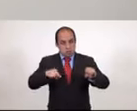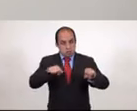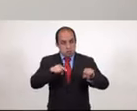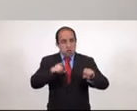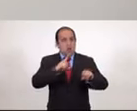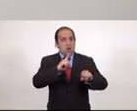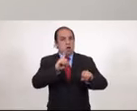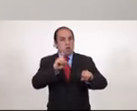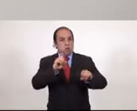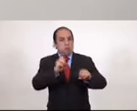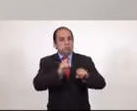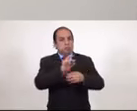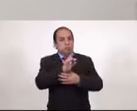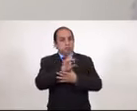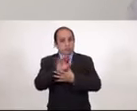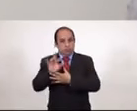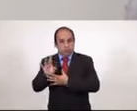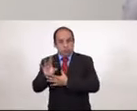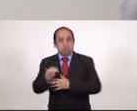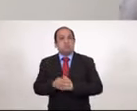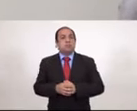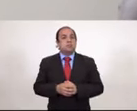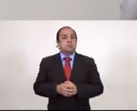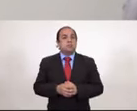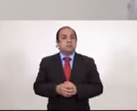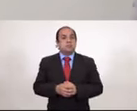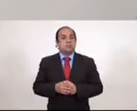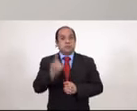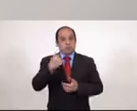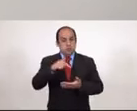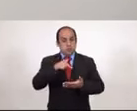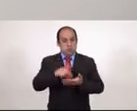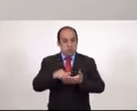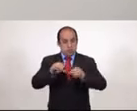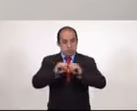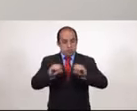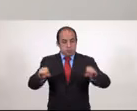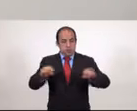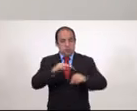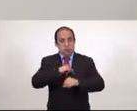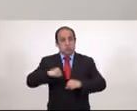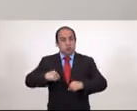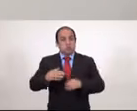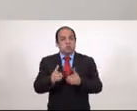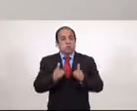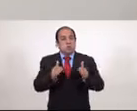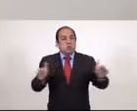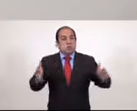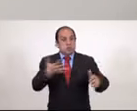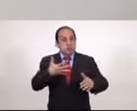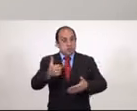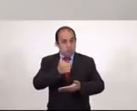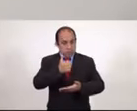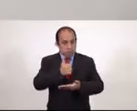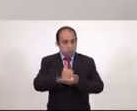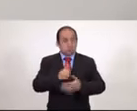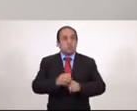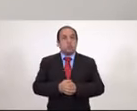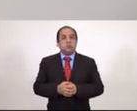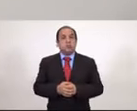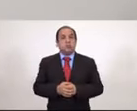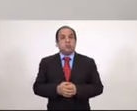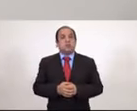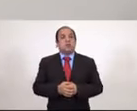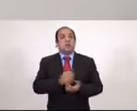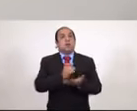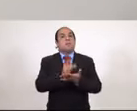puntos, un punto colocado en una de las tuberías más grandes que tenemos de la ciudad y que conduce